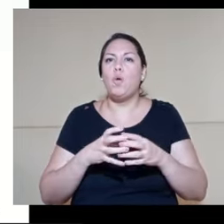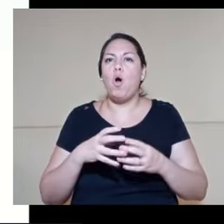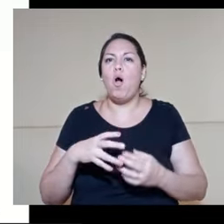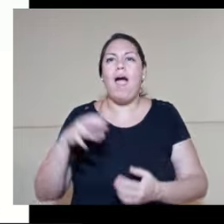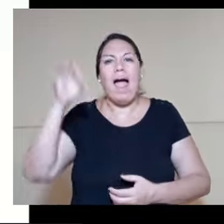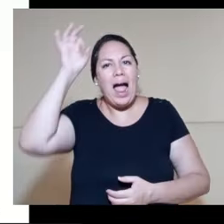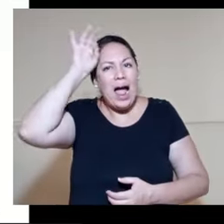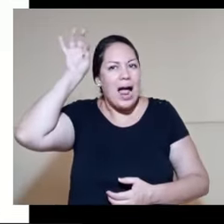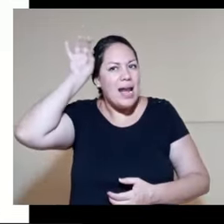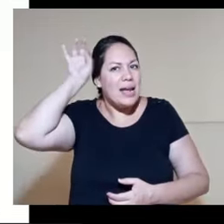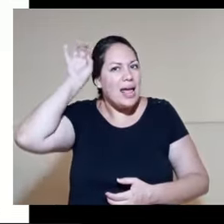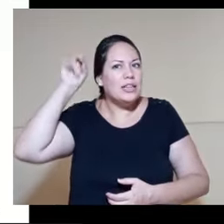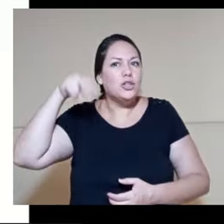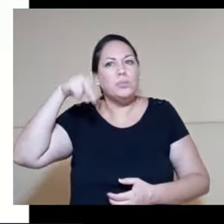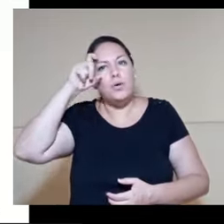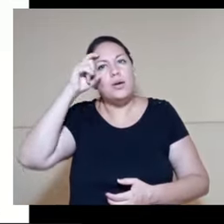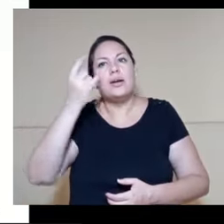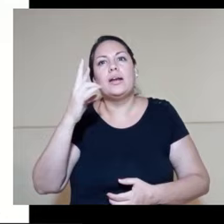Anátomo Neuro,